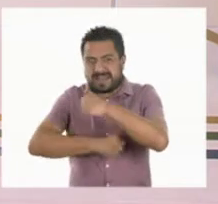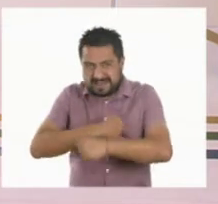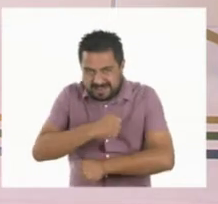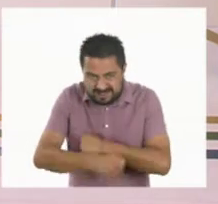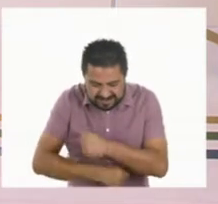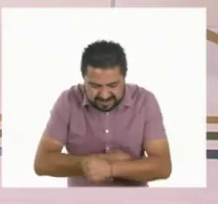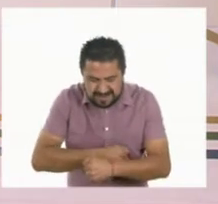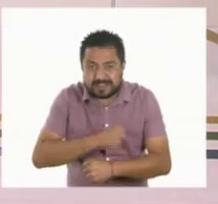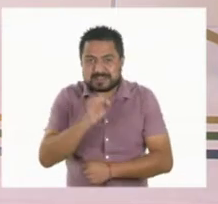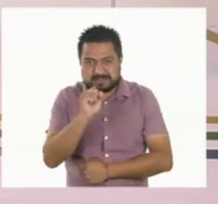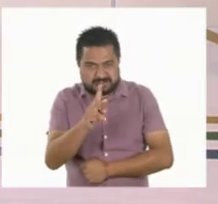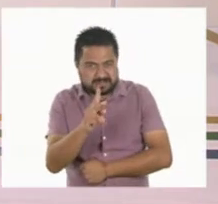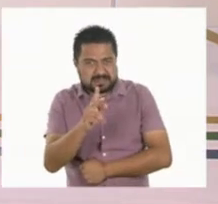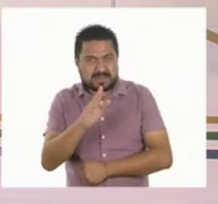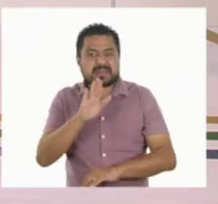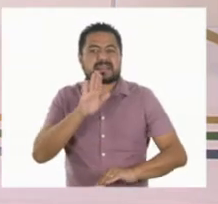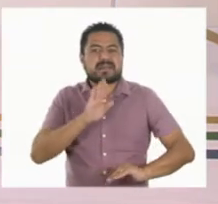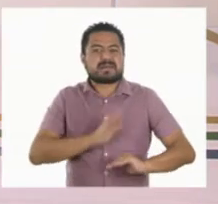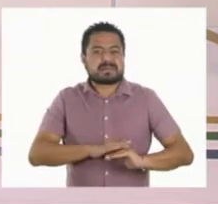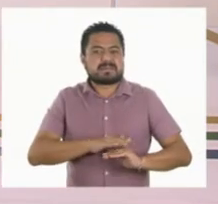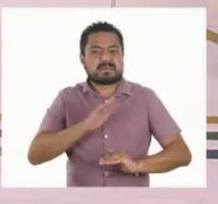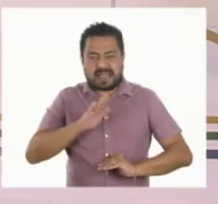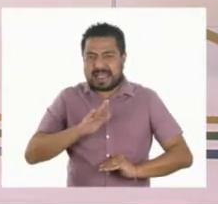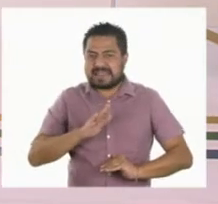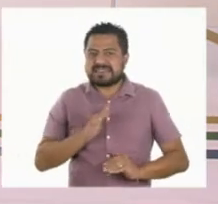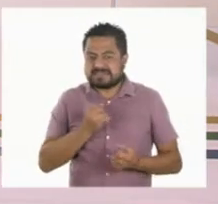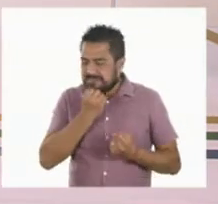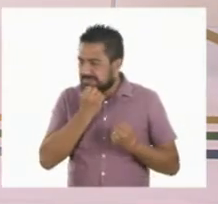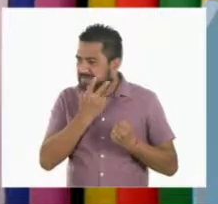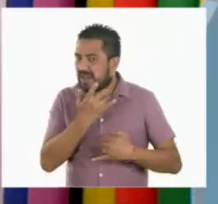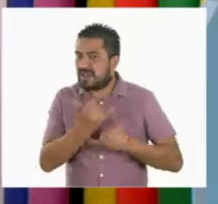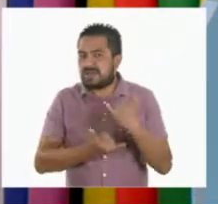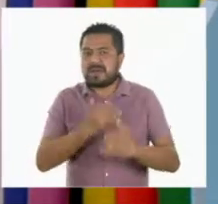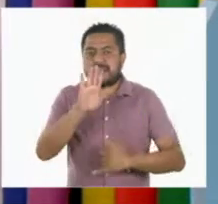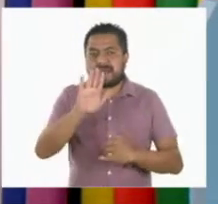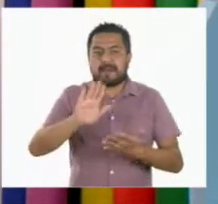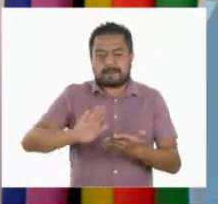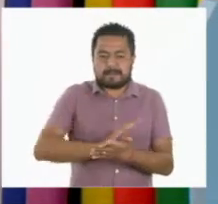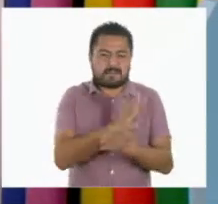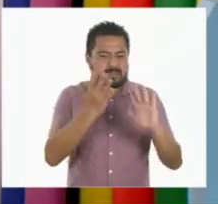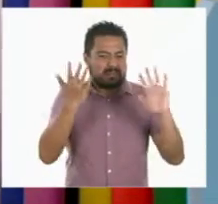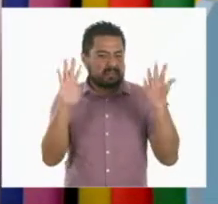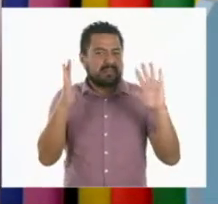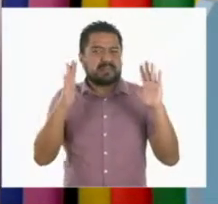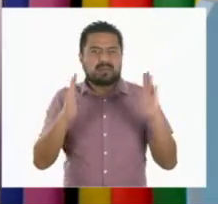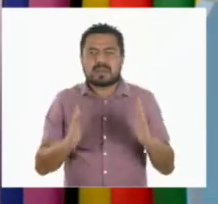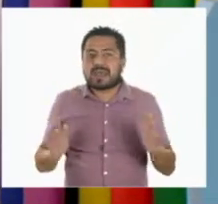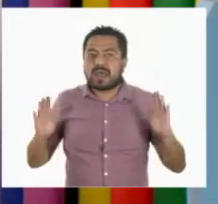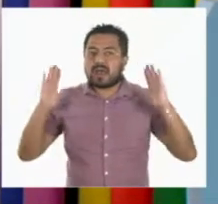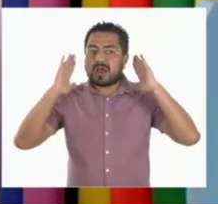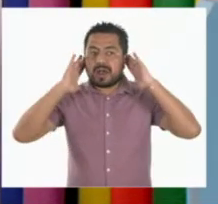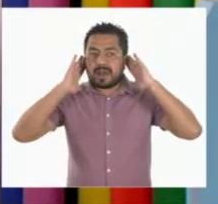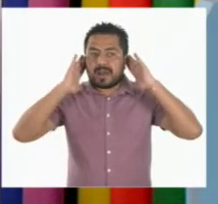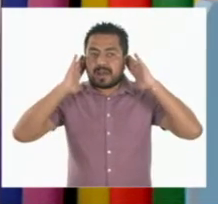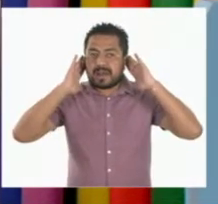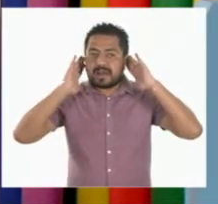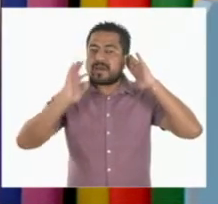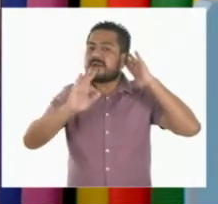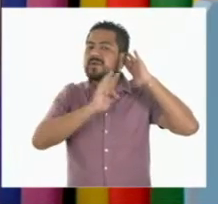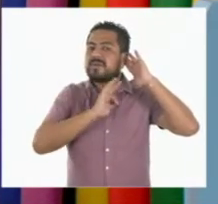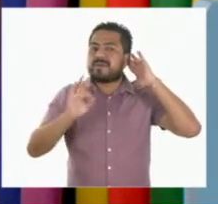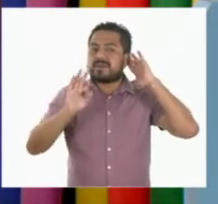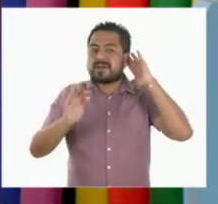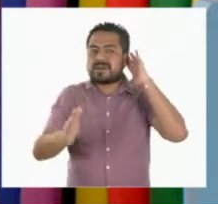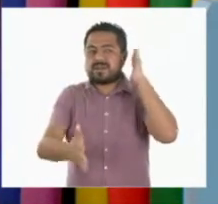Ahora, hagamos lo más interesante del juego. Muy bien. Además de aplaudir y tocarnos las orejas, vamos a tocarnos